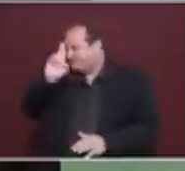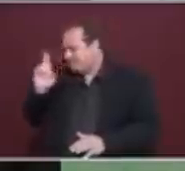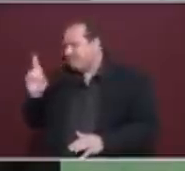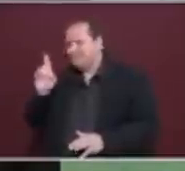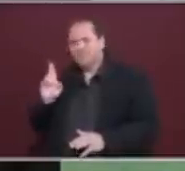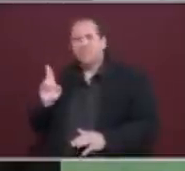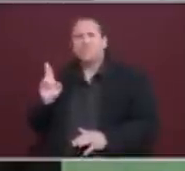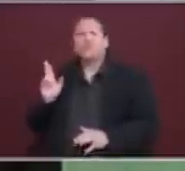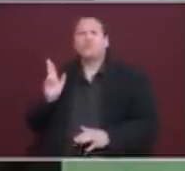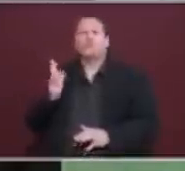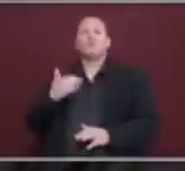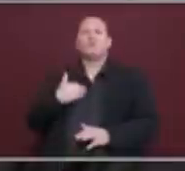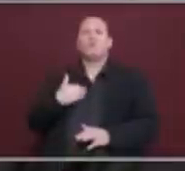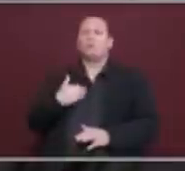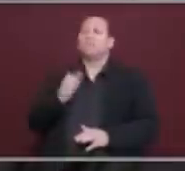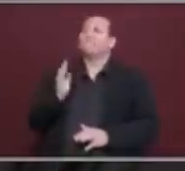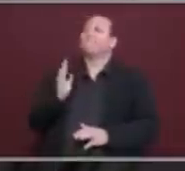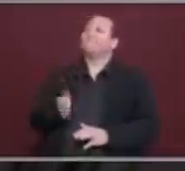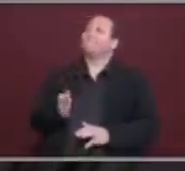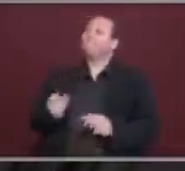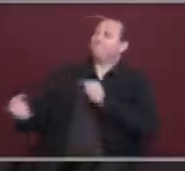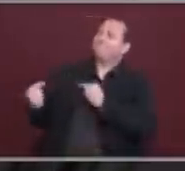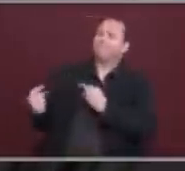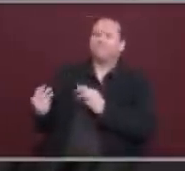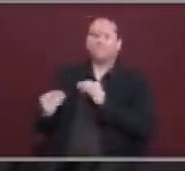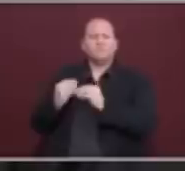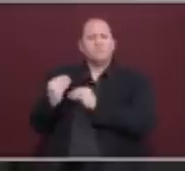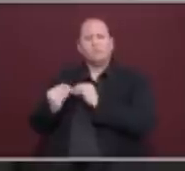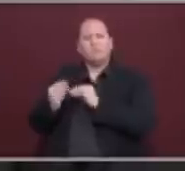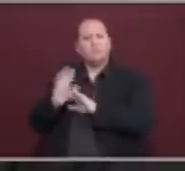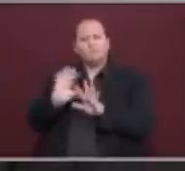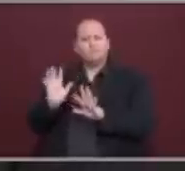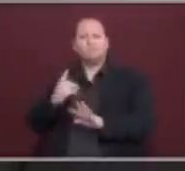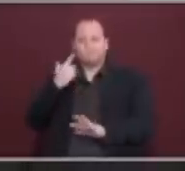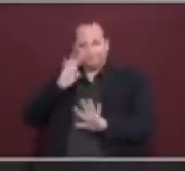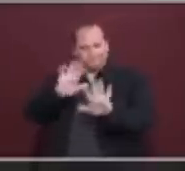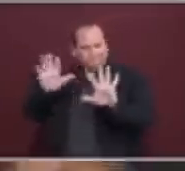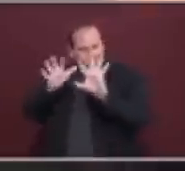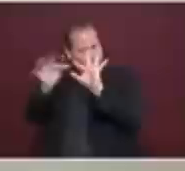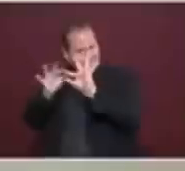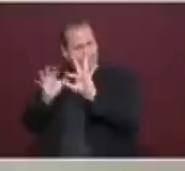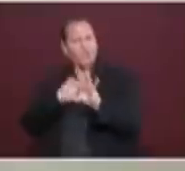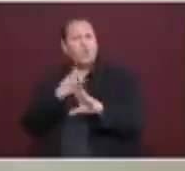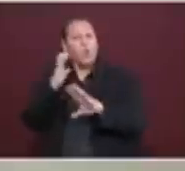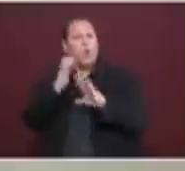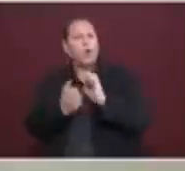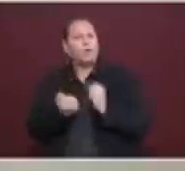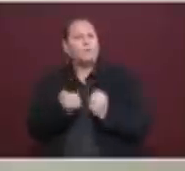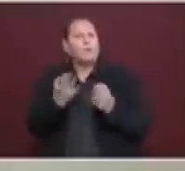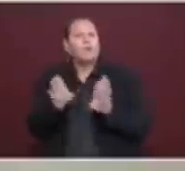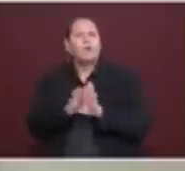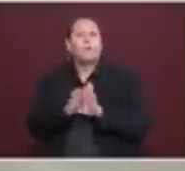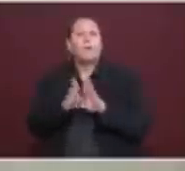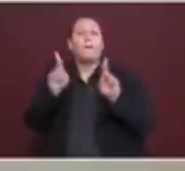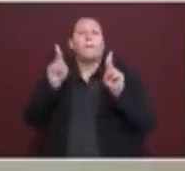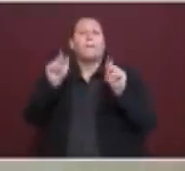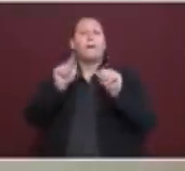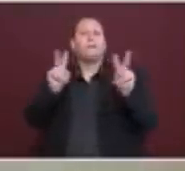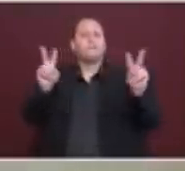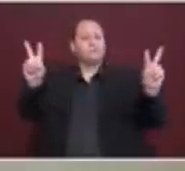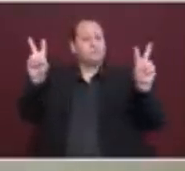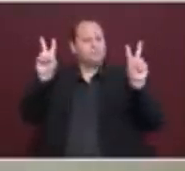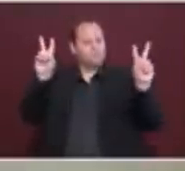no voy a caer en ninguna provocación miren bien cómo terminó amor y paz